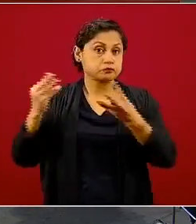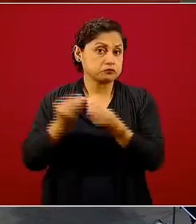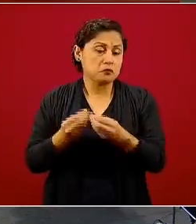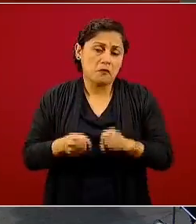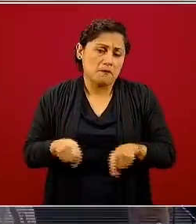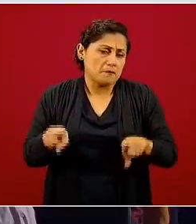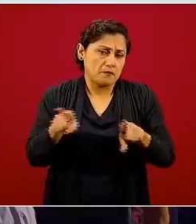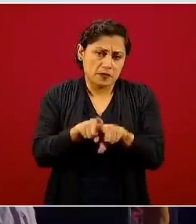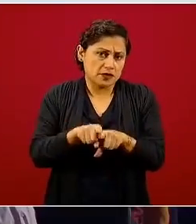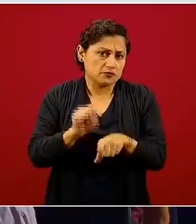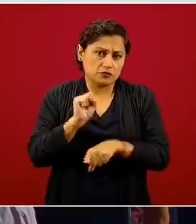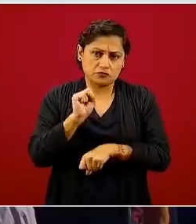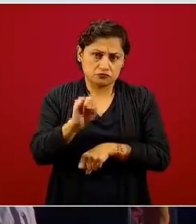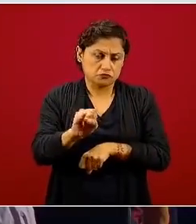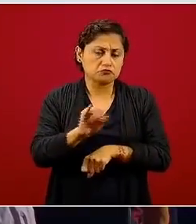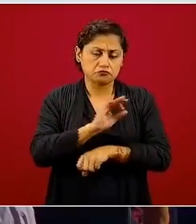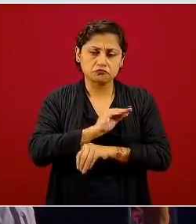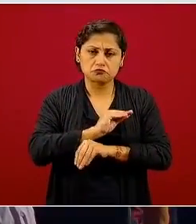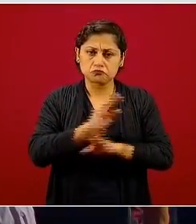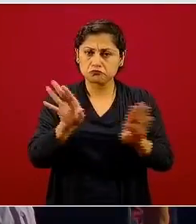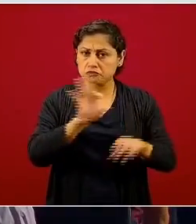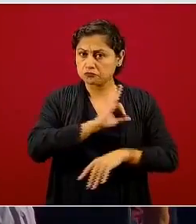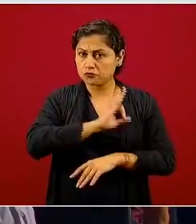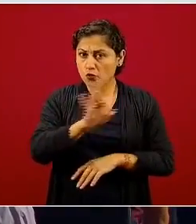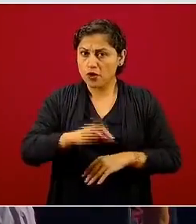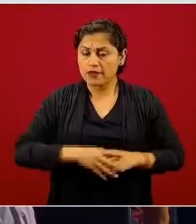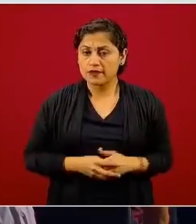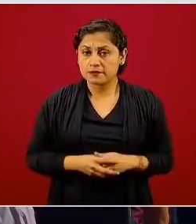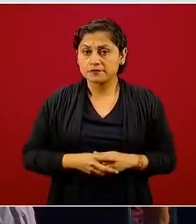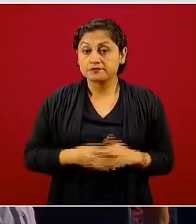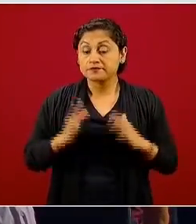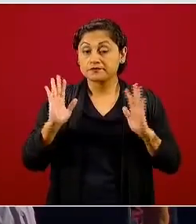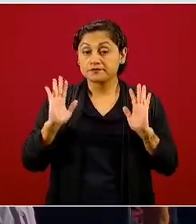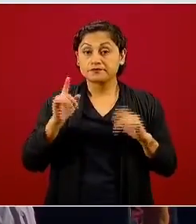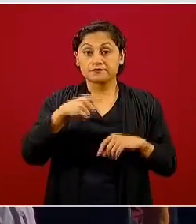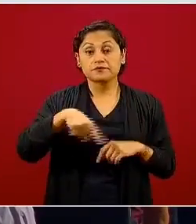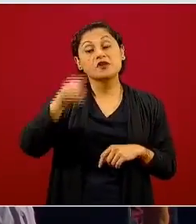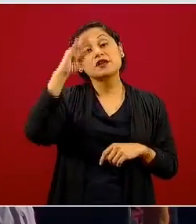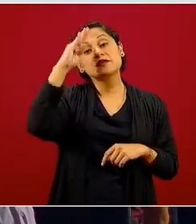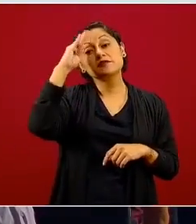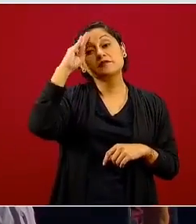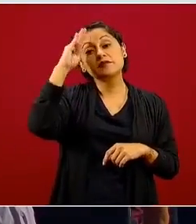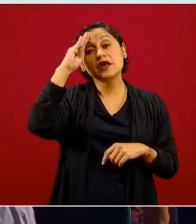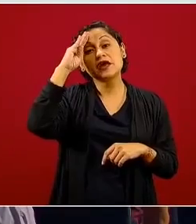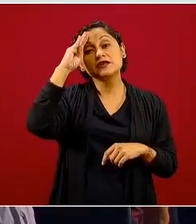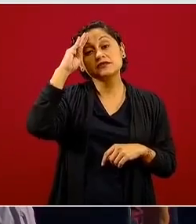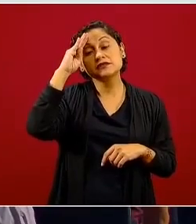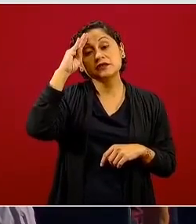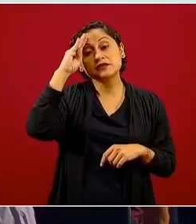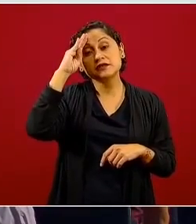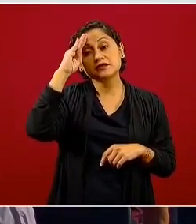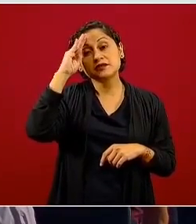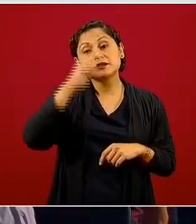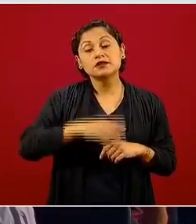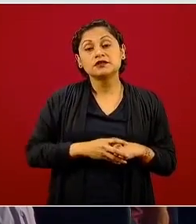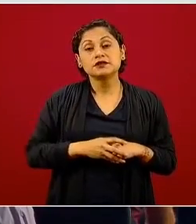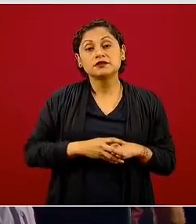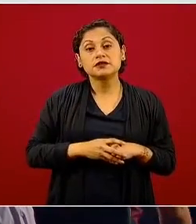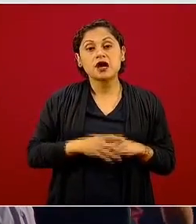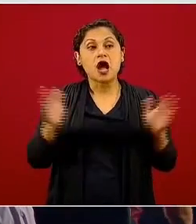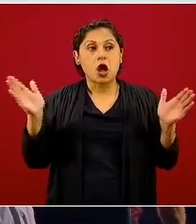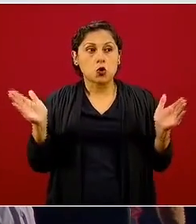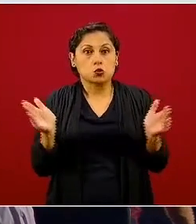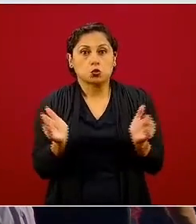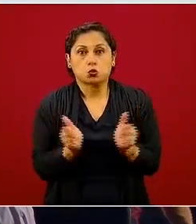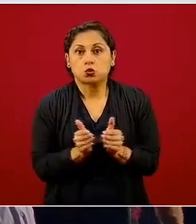casos? Sí, claro que podría ocurrir. Entonces tampoco hay que tener la expectativa de que se reduce necesariamente el